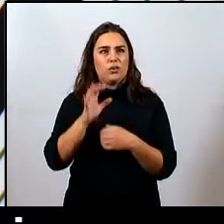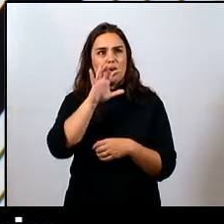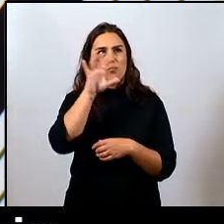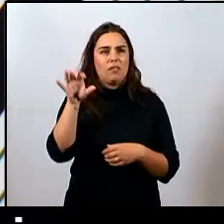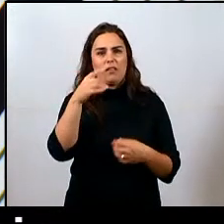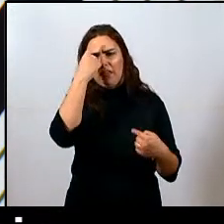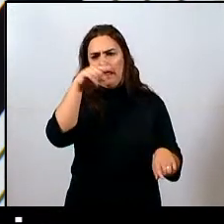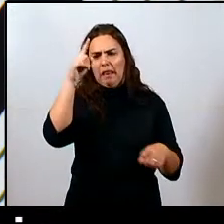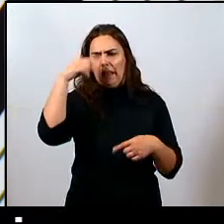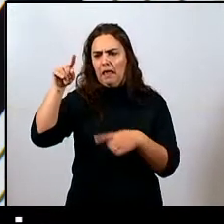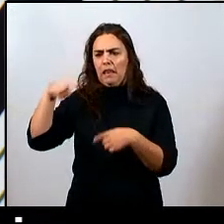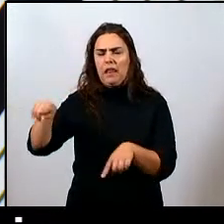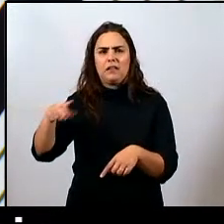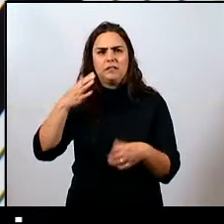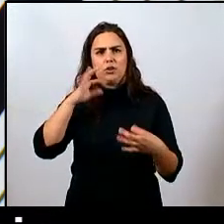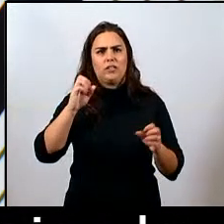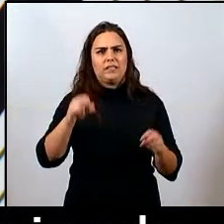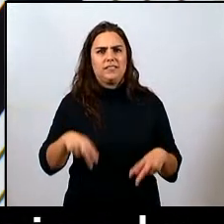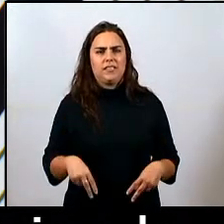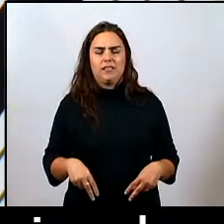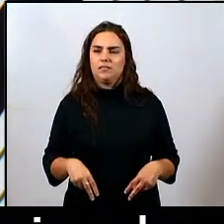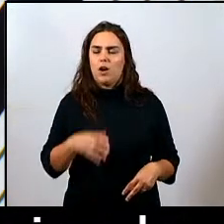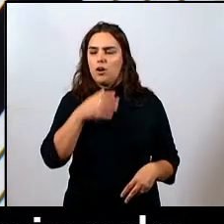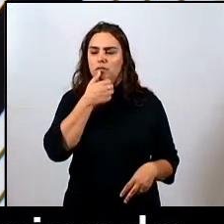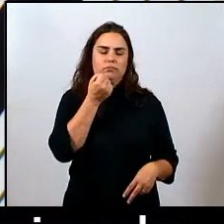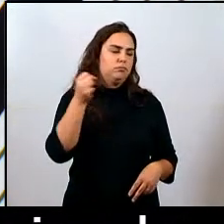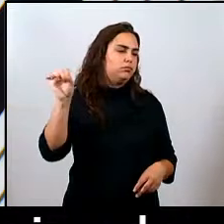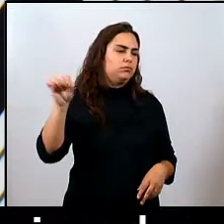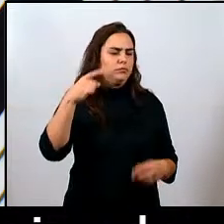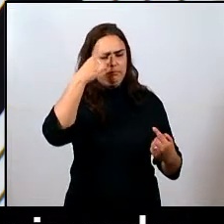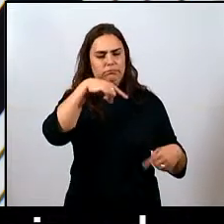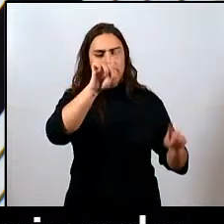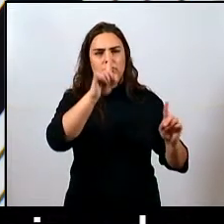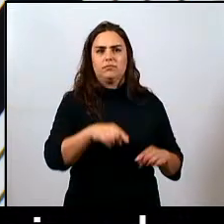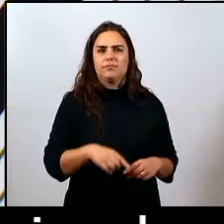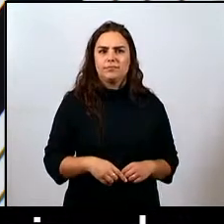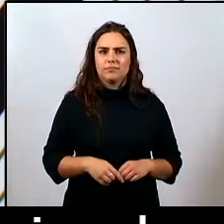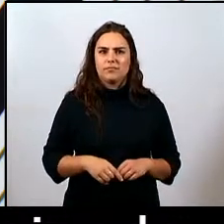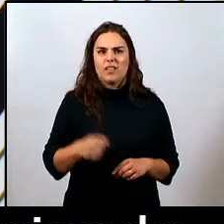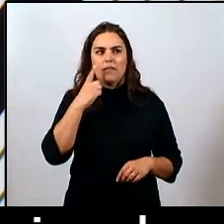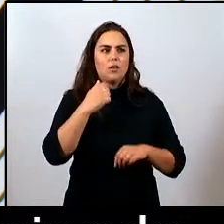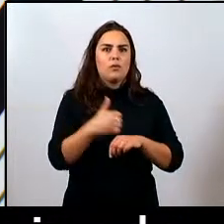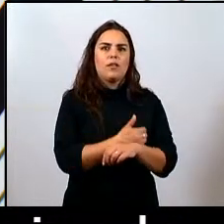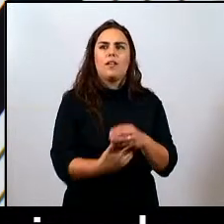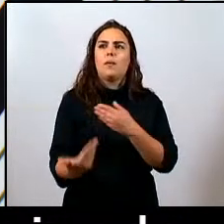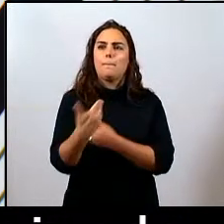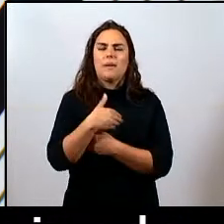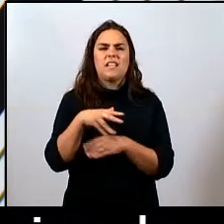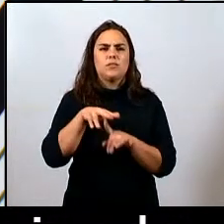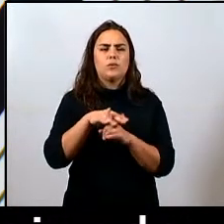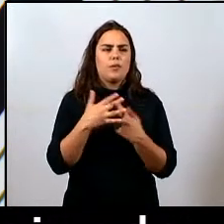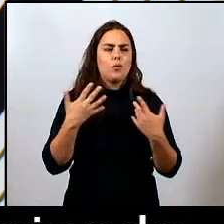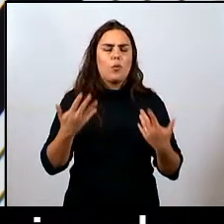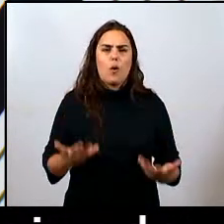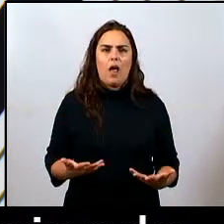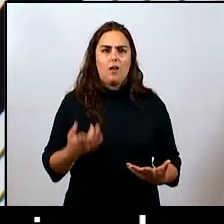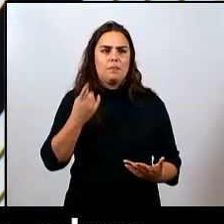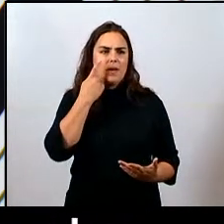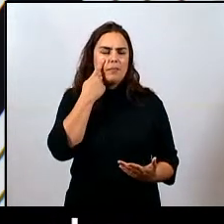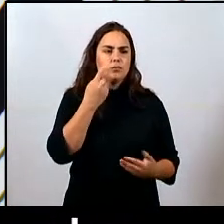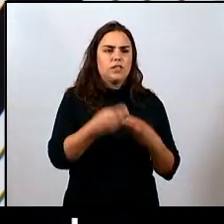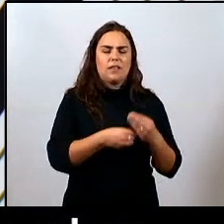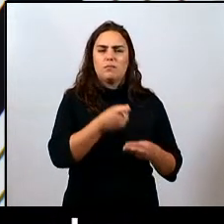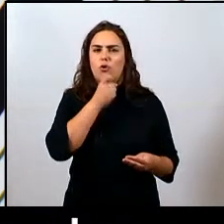autónomas de una manera insensata, que simplemente mirar para otro lado y ni siquiera ocuparse de qué ciudadanos vienen a España, con qué situaciones detrás, cómo se